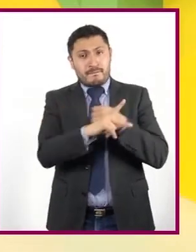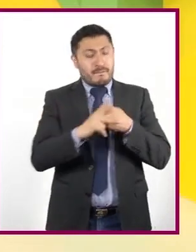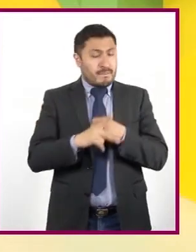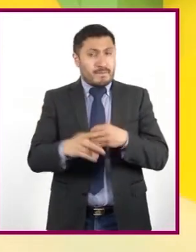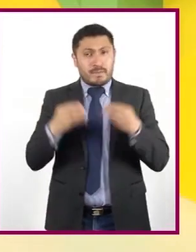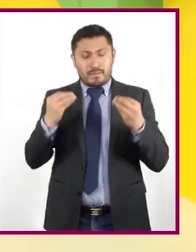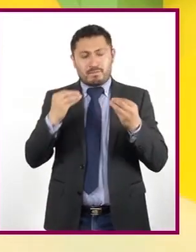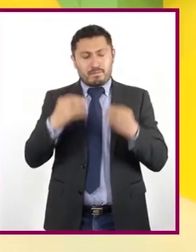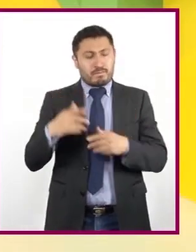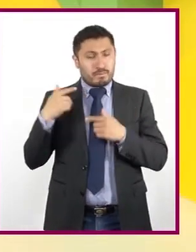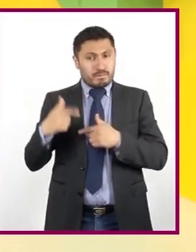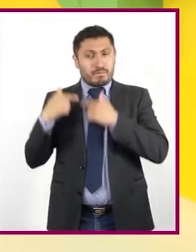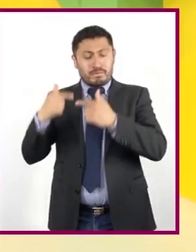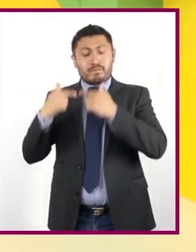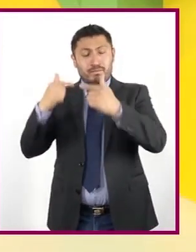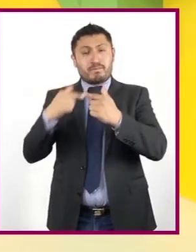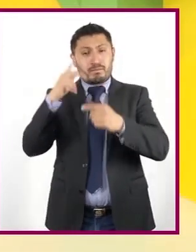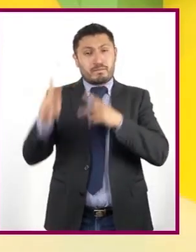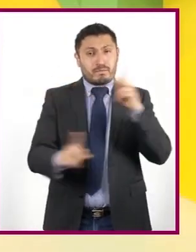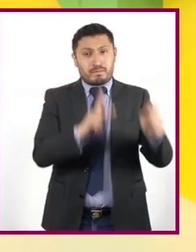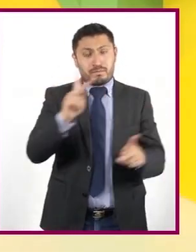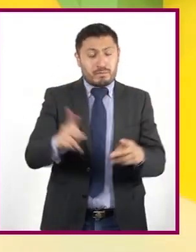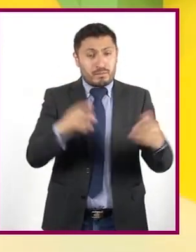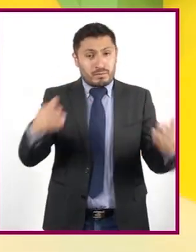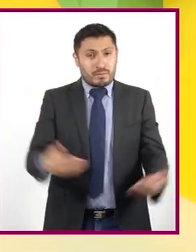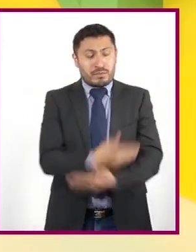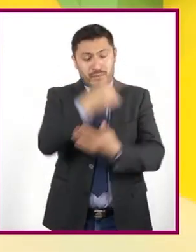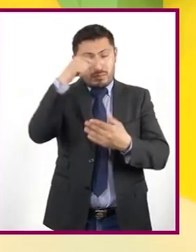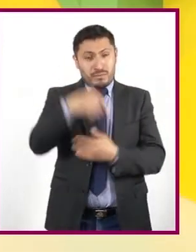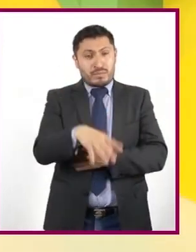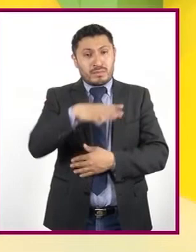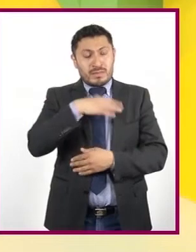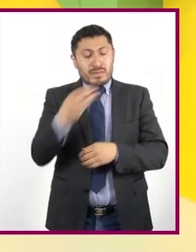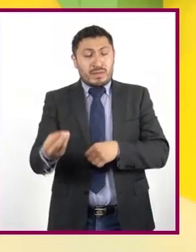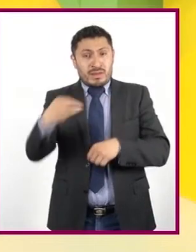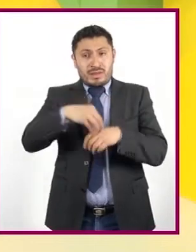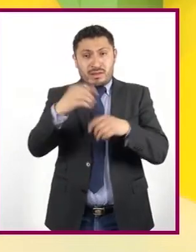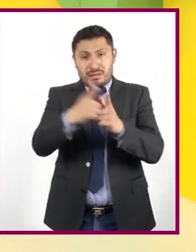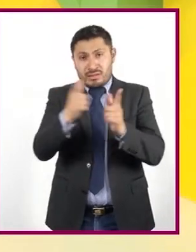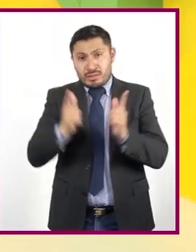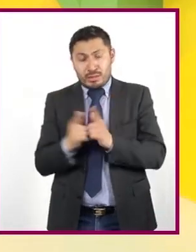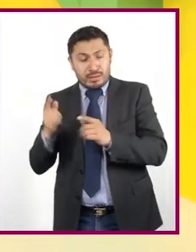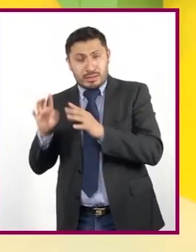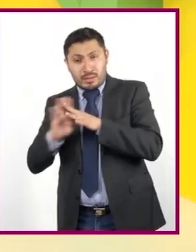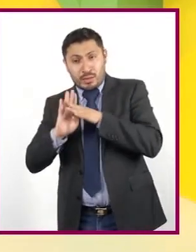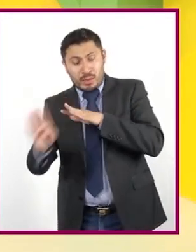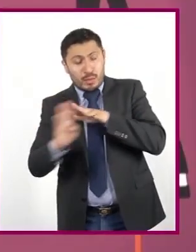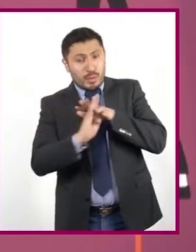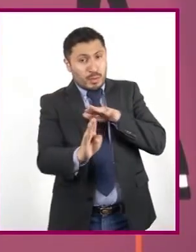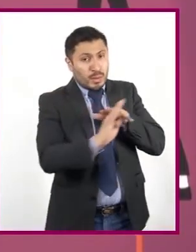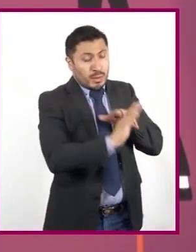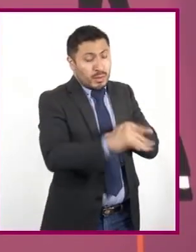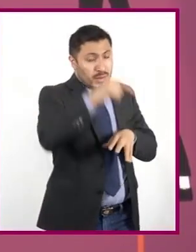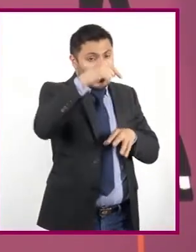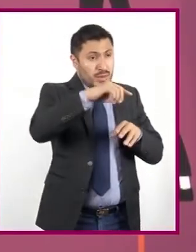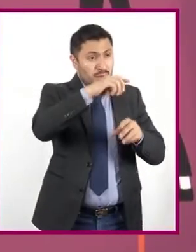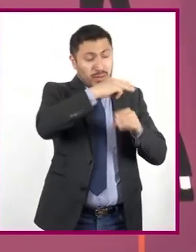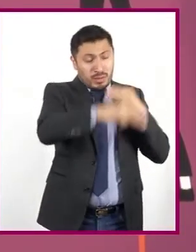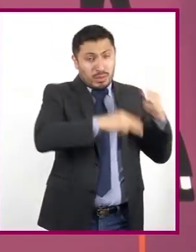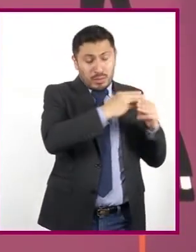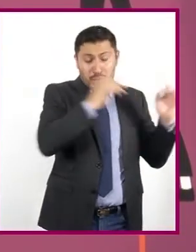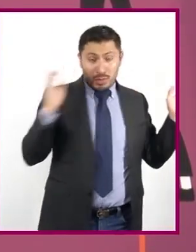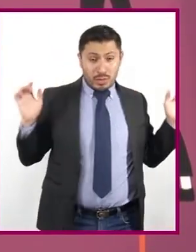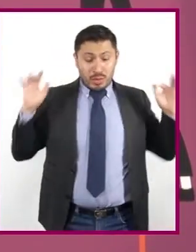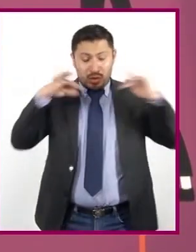gran herencia de nuestros pueblos originarios se ha sumado la de los grupos migratorios de diferentes rincones del mundo. Estas